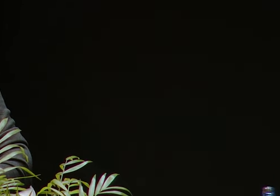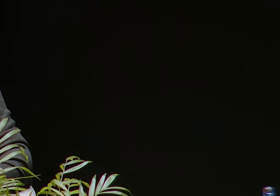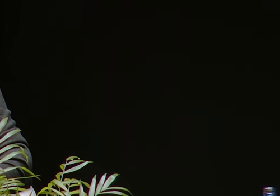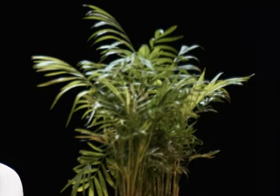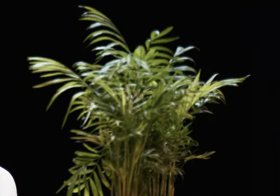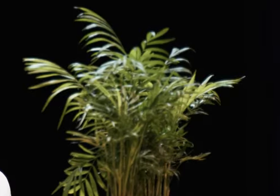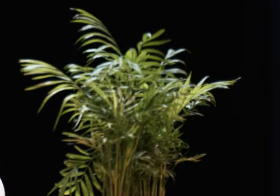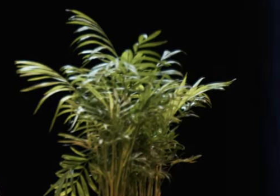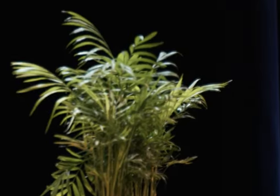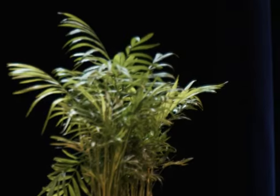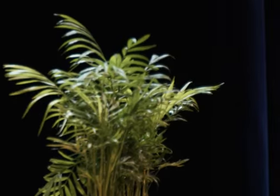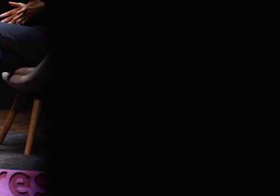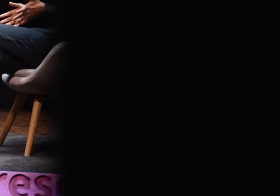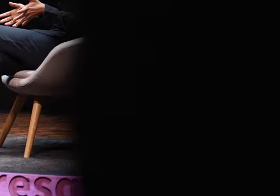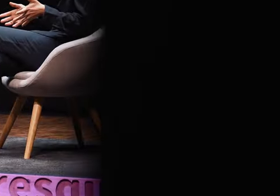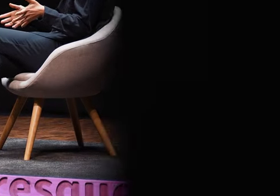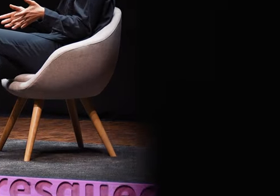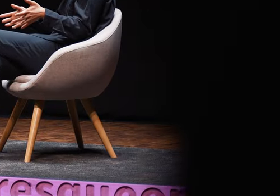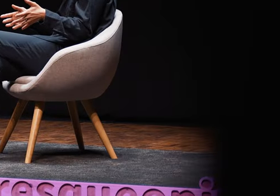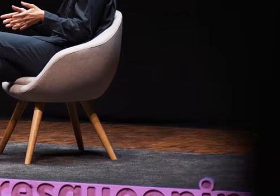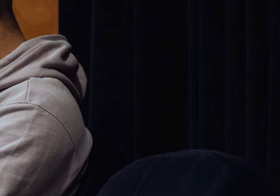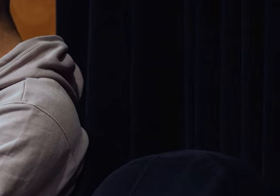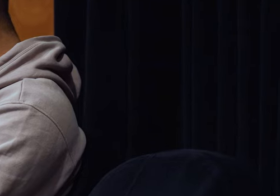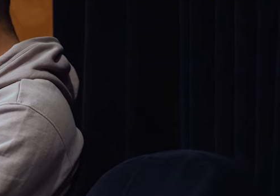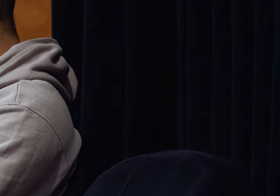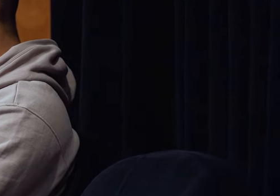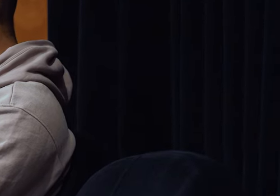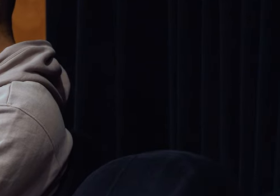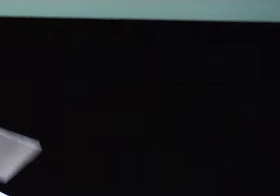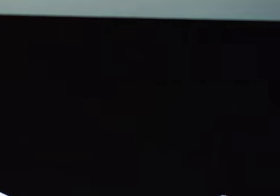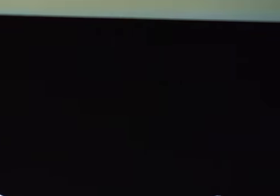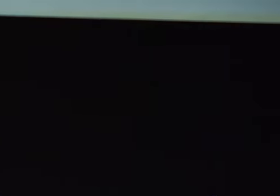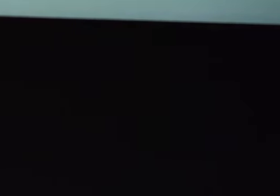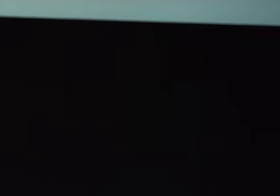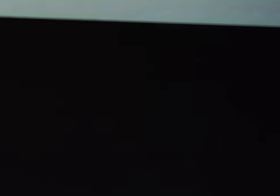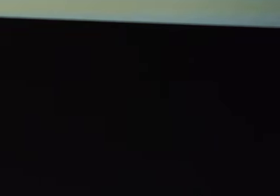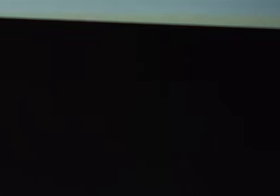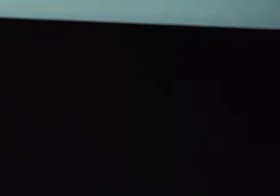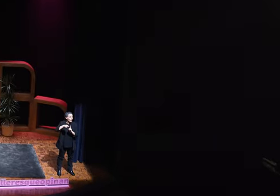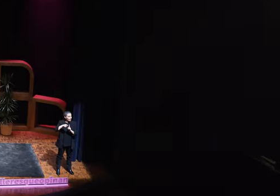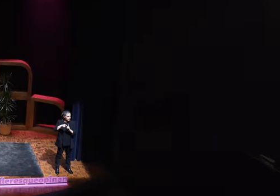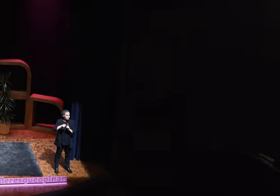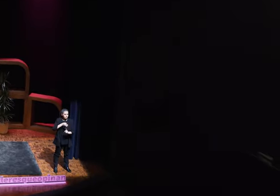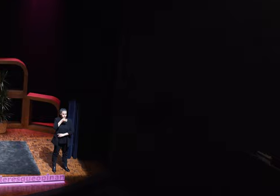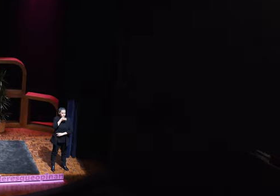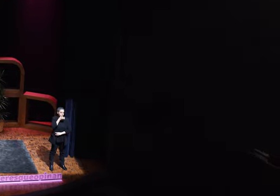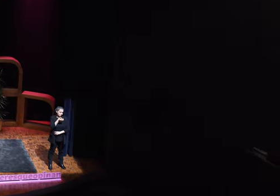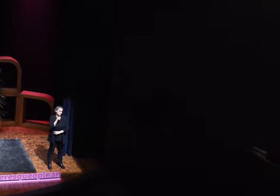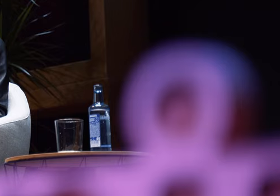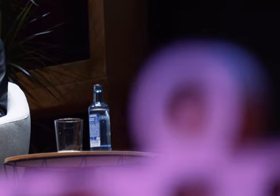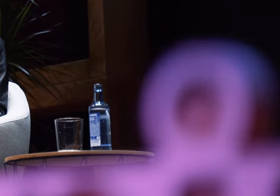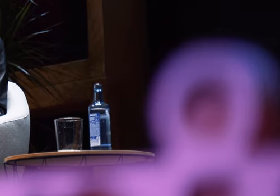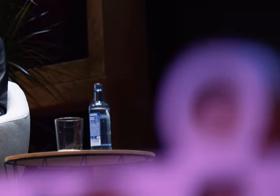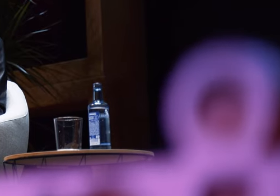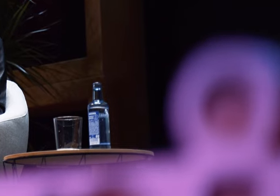de todos. Es que la mirada femenina no es ni mejor ni peor, pero es distinta. Y lo que proporciona